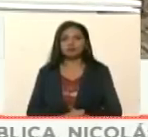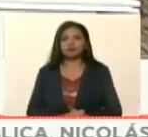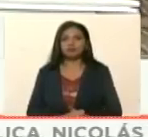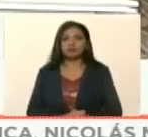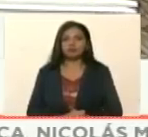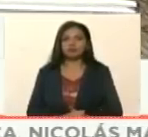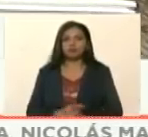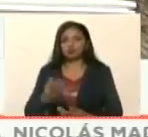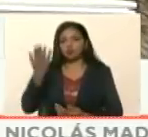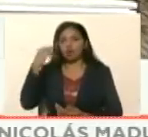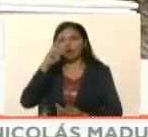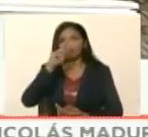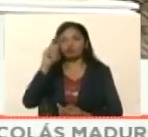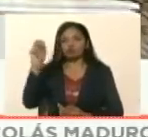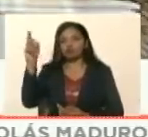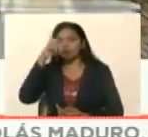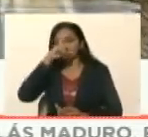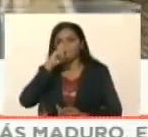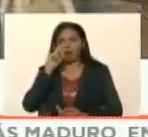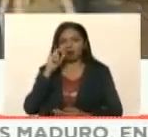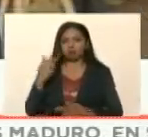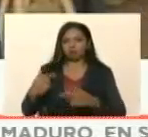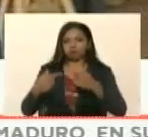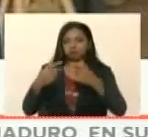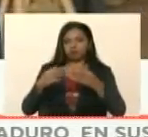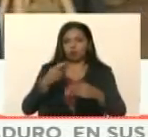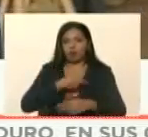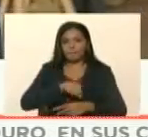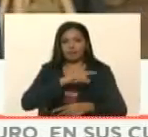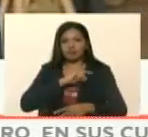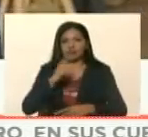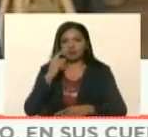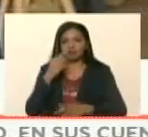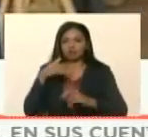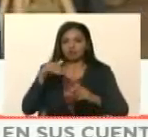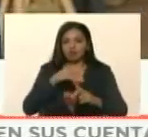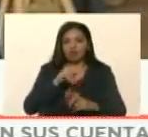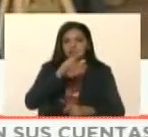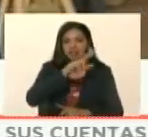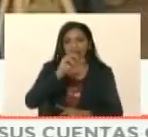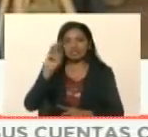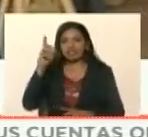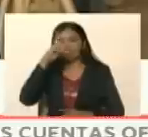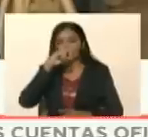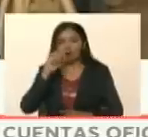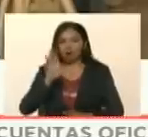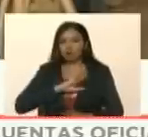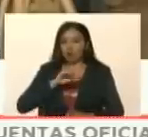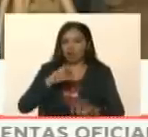No lo hicimos hace 200 años, frente al imperio español que dominó 300 años esta tierra.